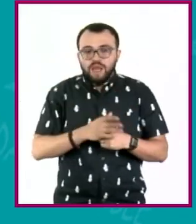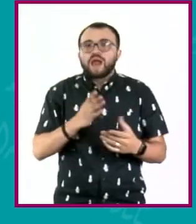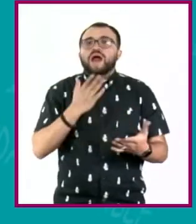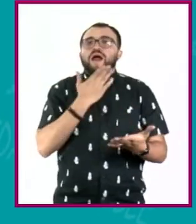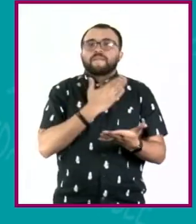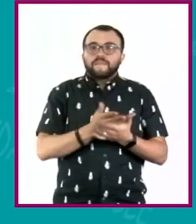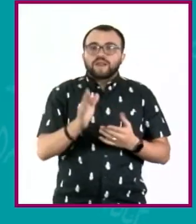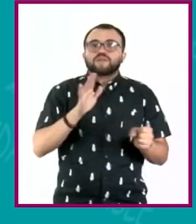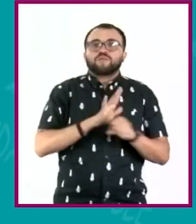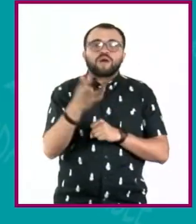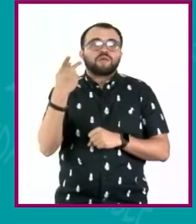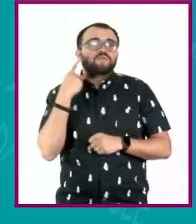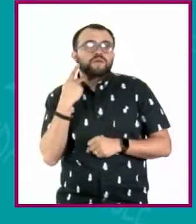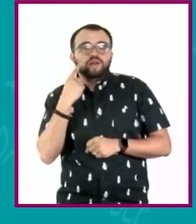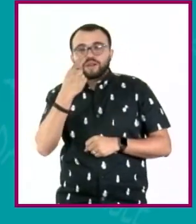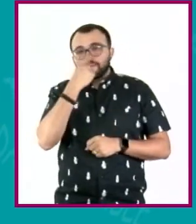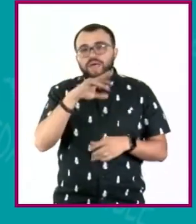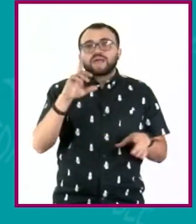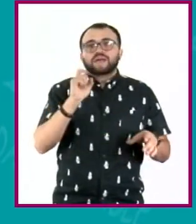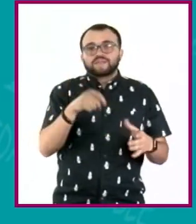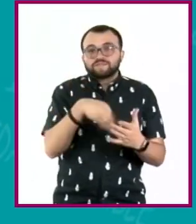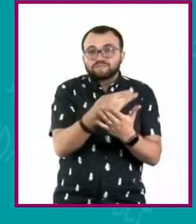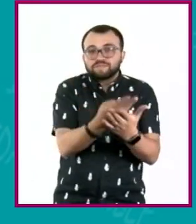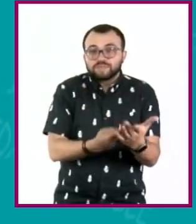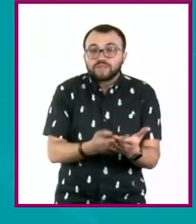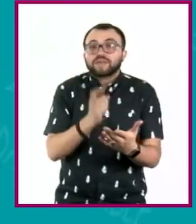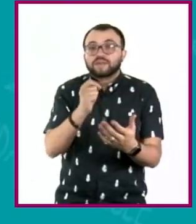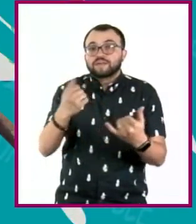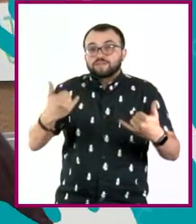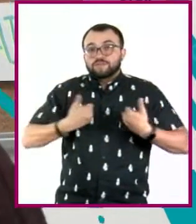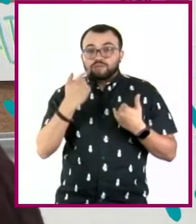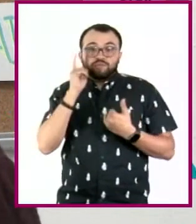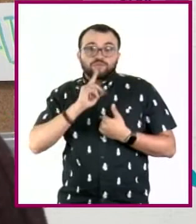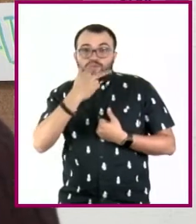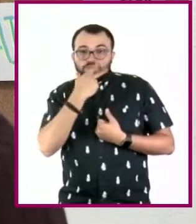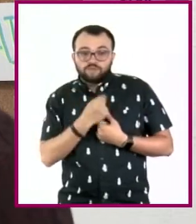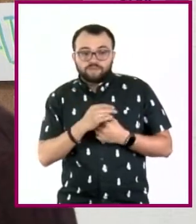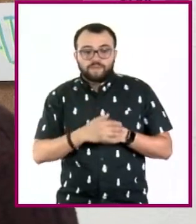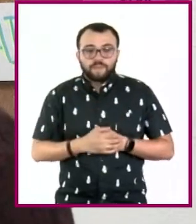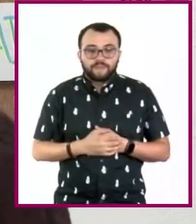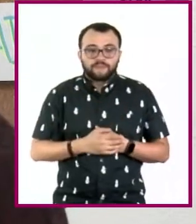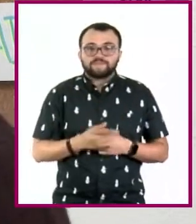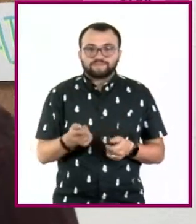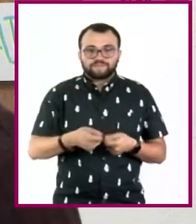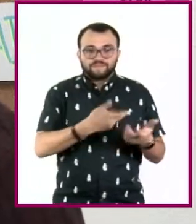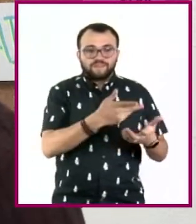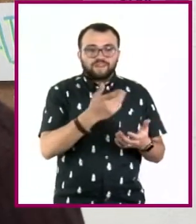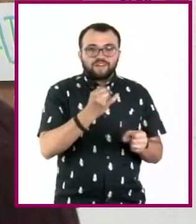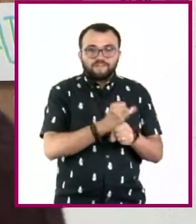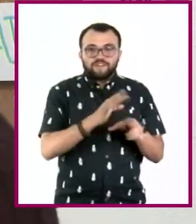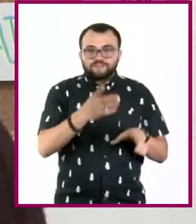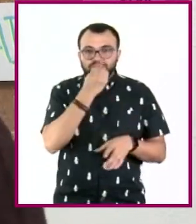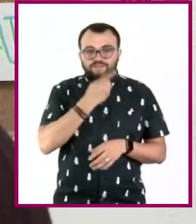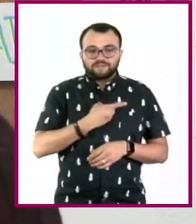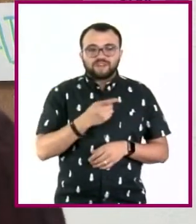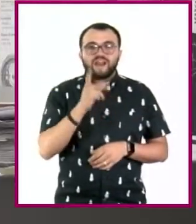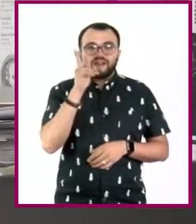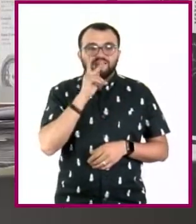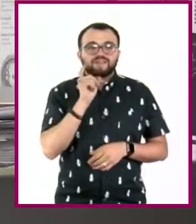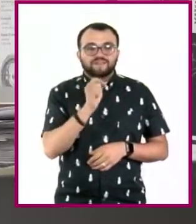que generen empleos dignos para las mujeres y los hombres jóvenes. Mandemos esta información a Mireya a ver qué nos dice. ¿Cómo